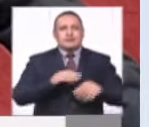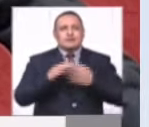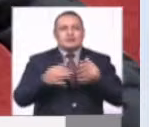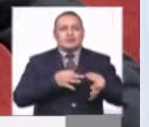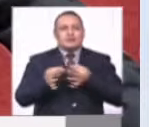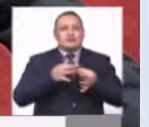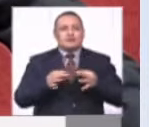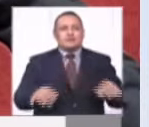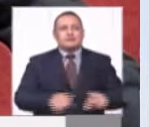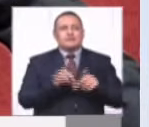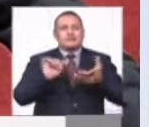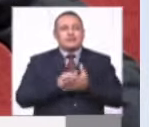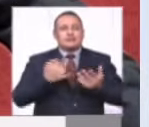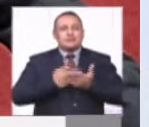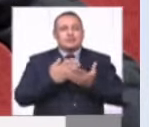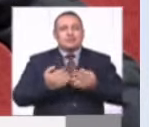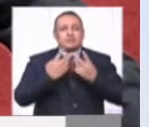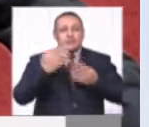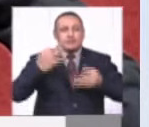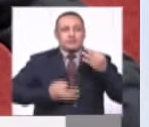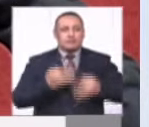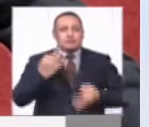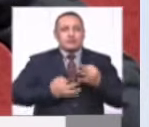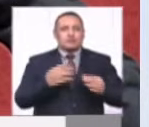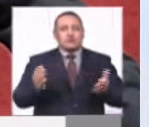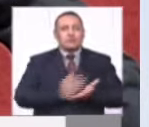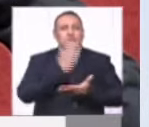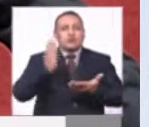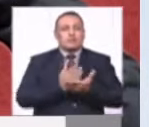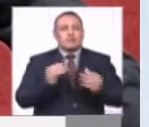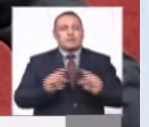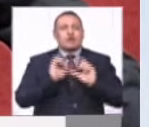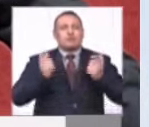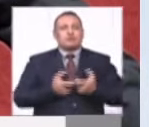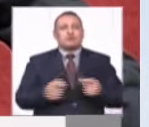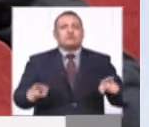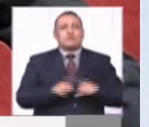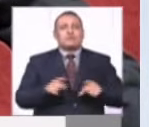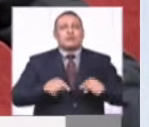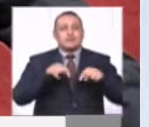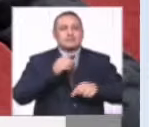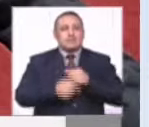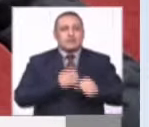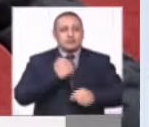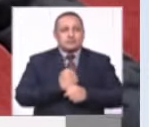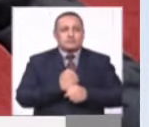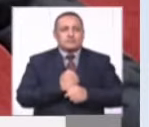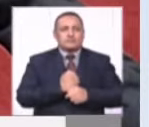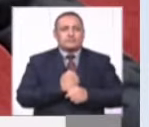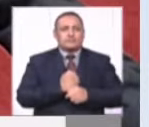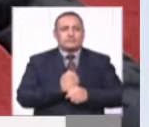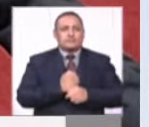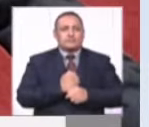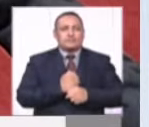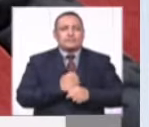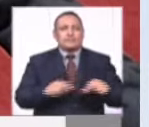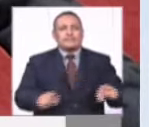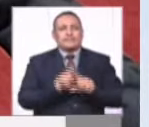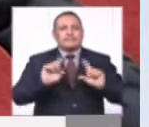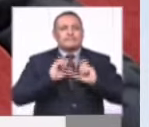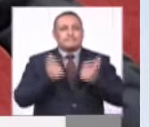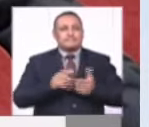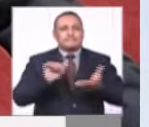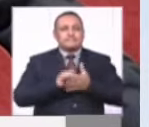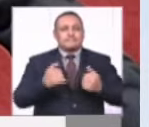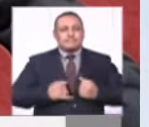créditos presupuestarios del presupuesto a la provincia de la Convención en el presente año? La Convención